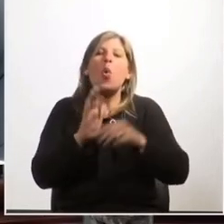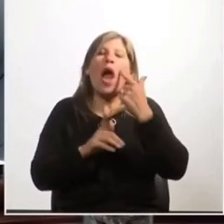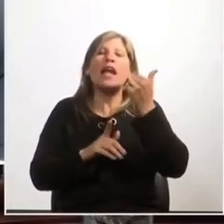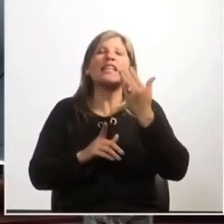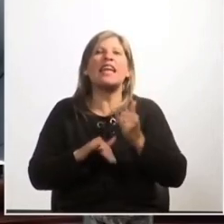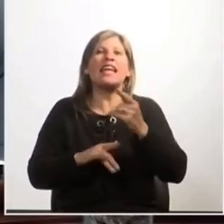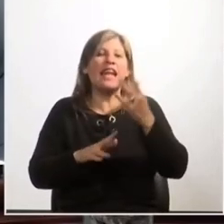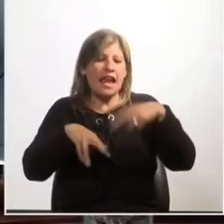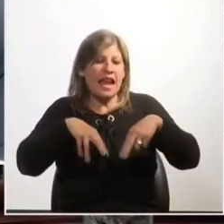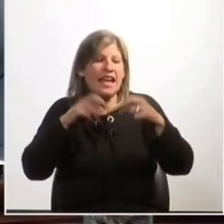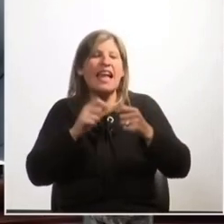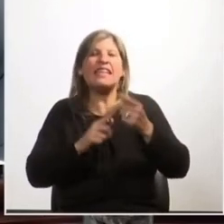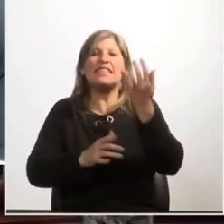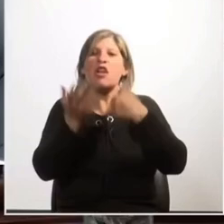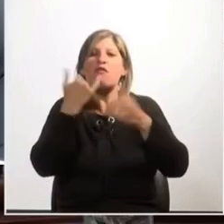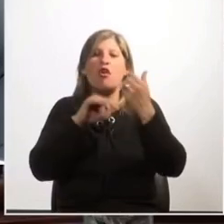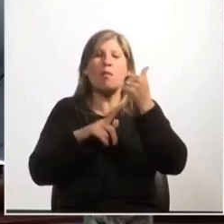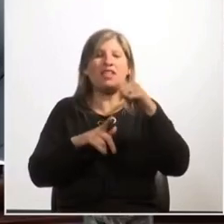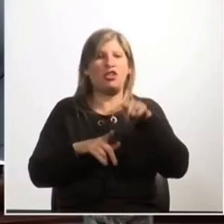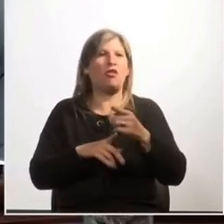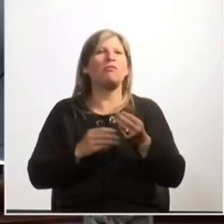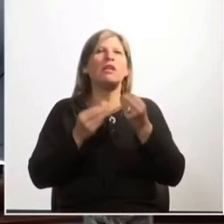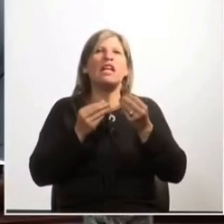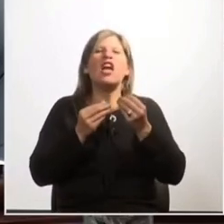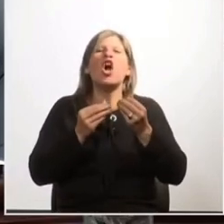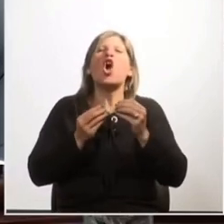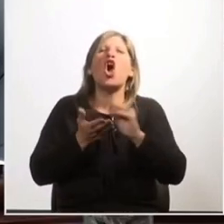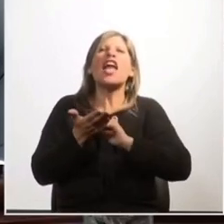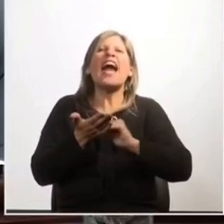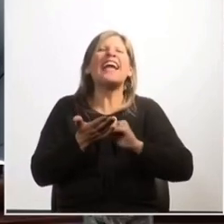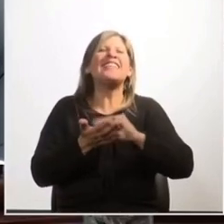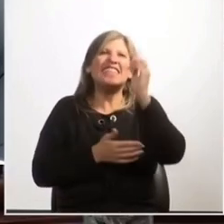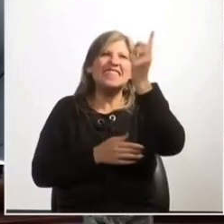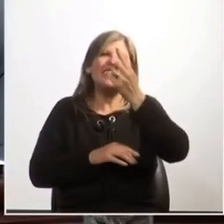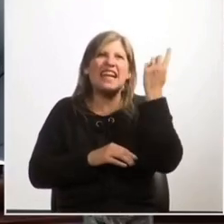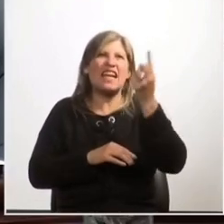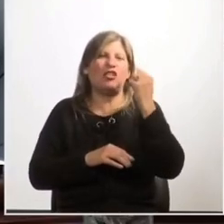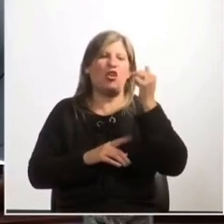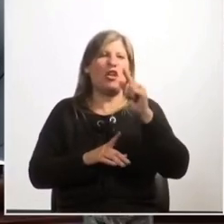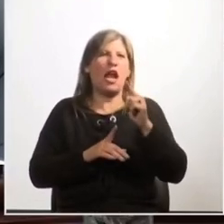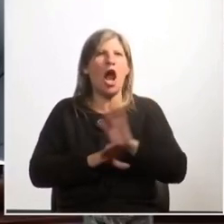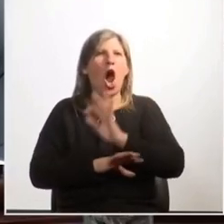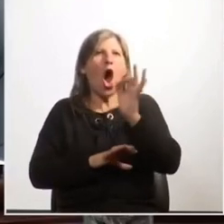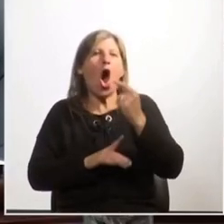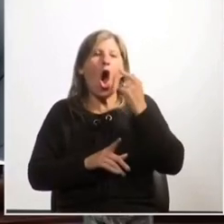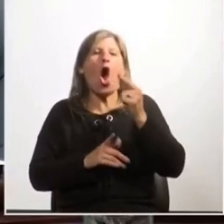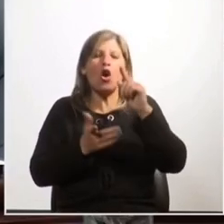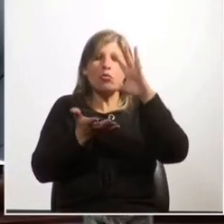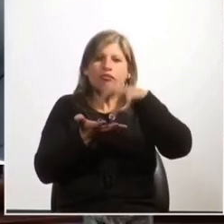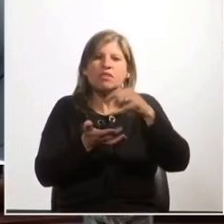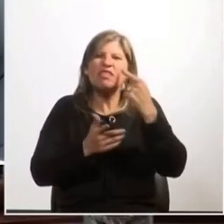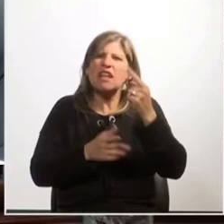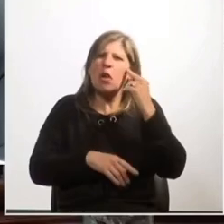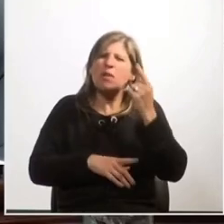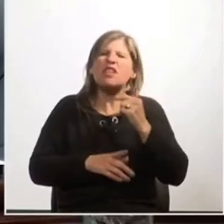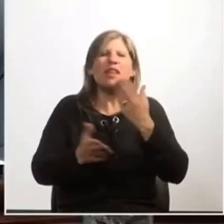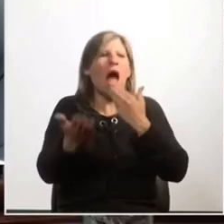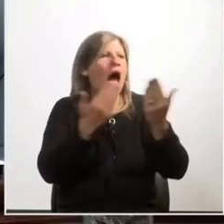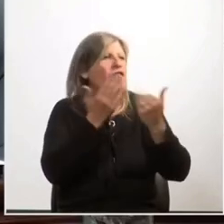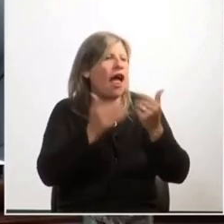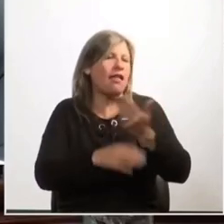información georreferenciada? ¿Con qué agencias internacionales o centros de pensamiento está dialogando el